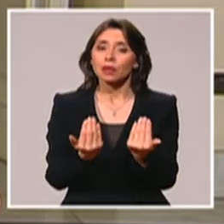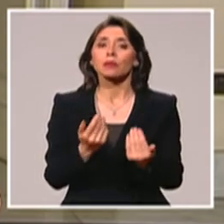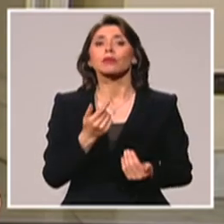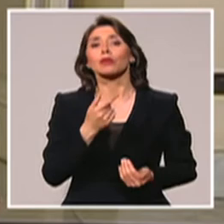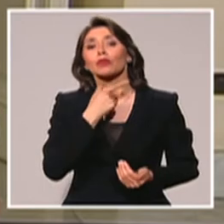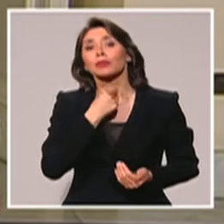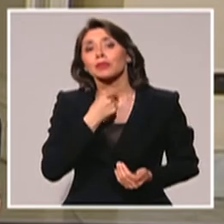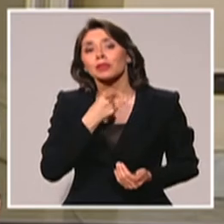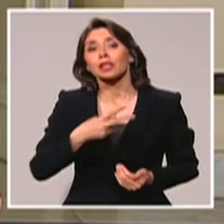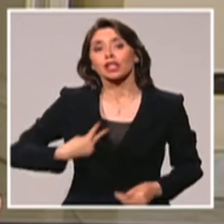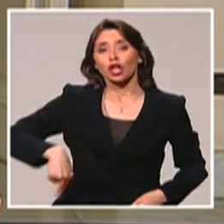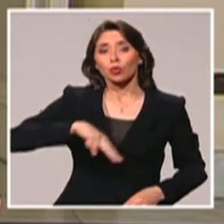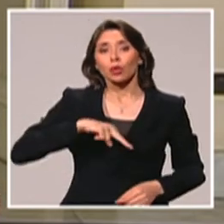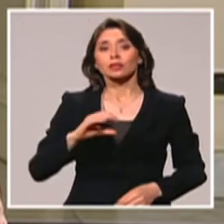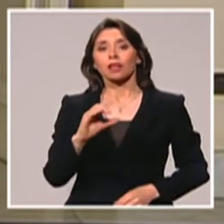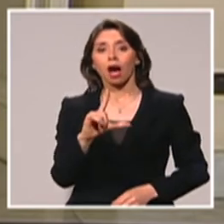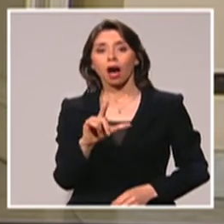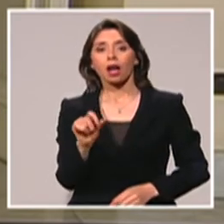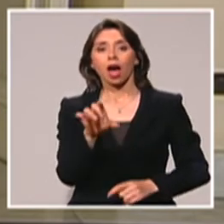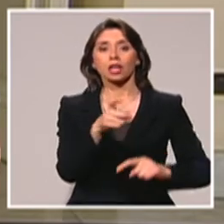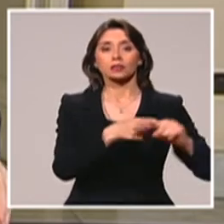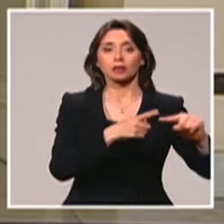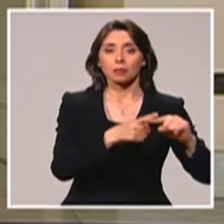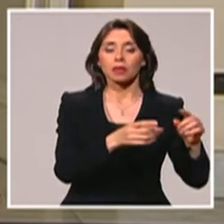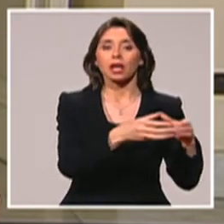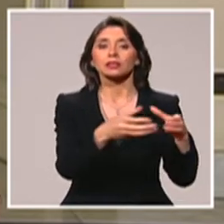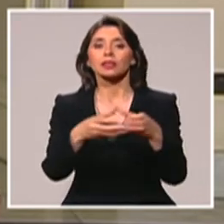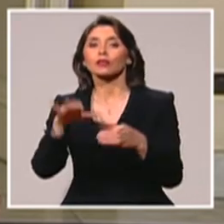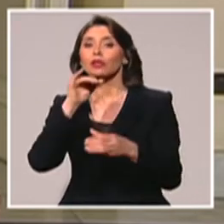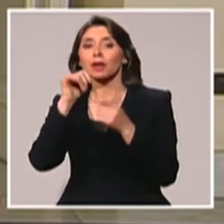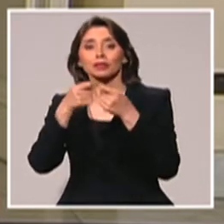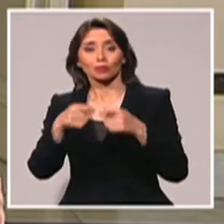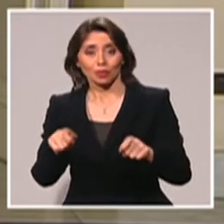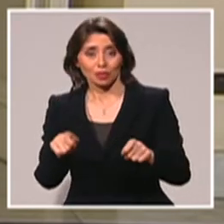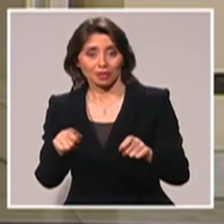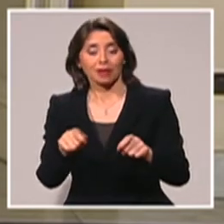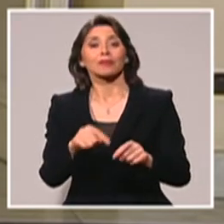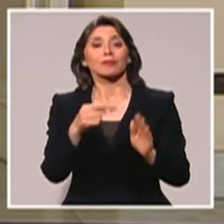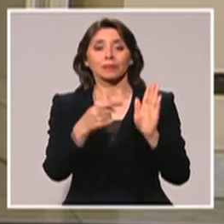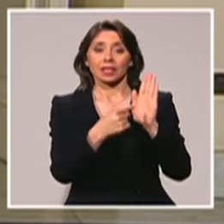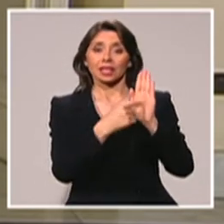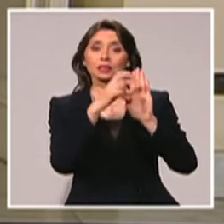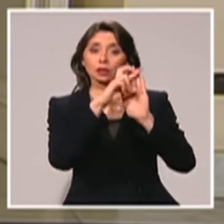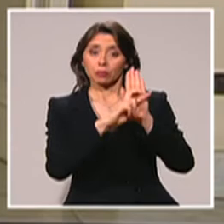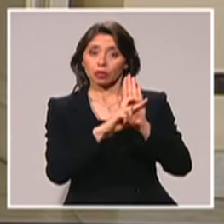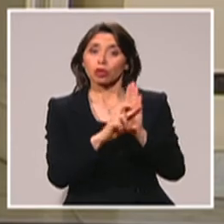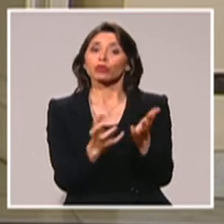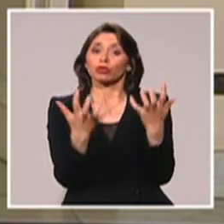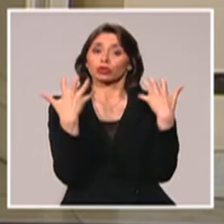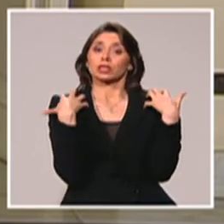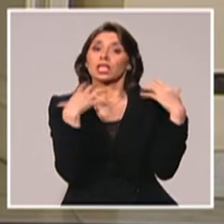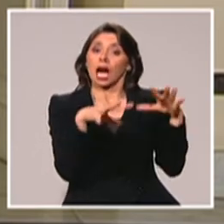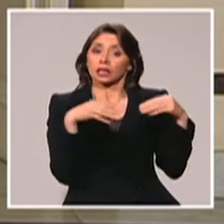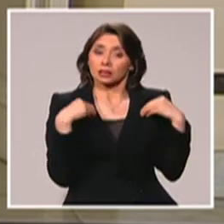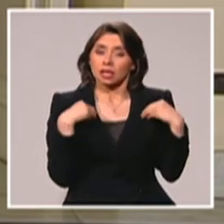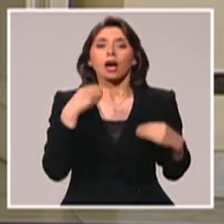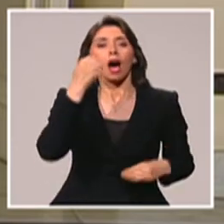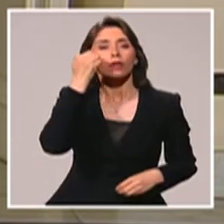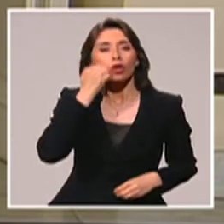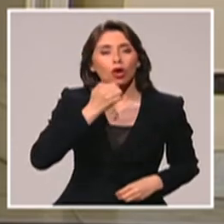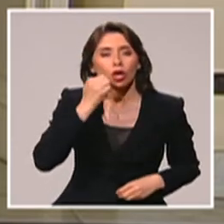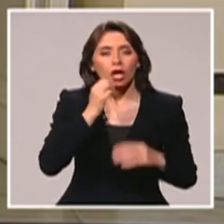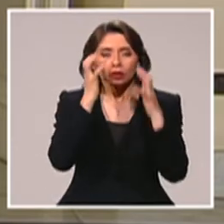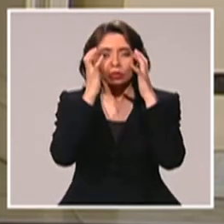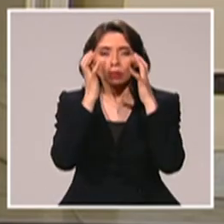de nuestra clase media y de los sectores más vulnerables este proyecto se hace cargo con un cariño y una preocupación